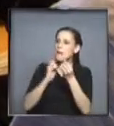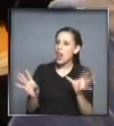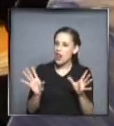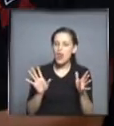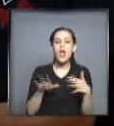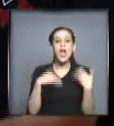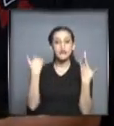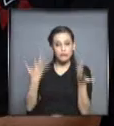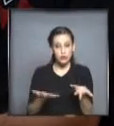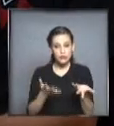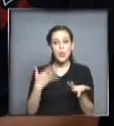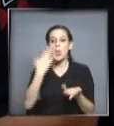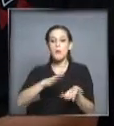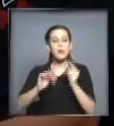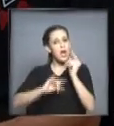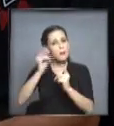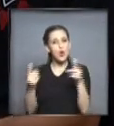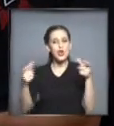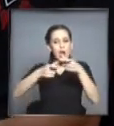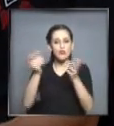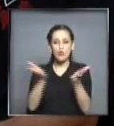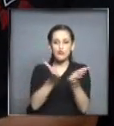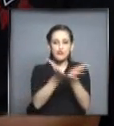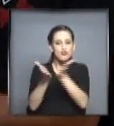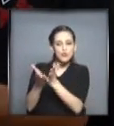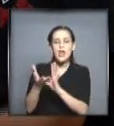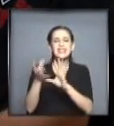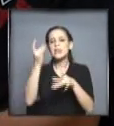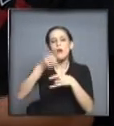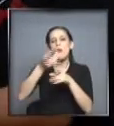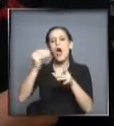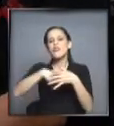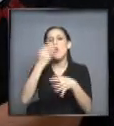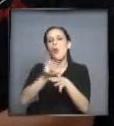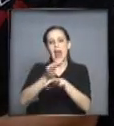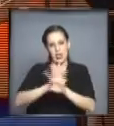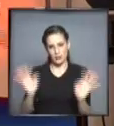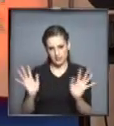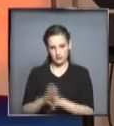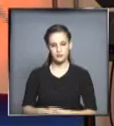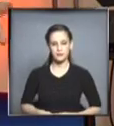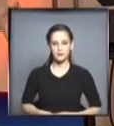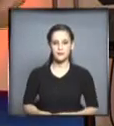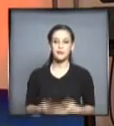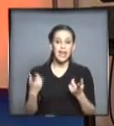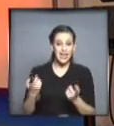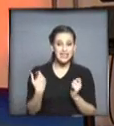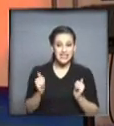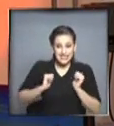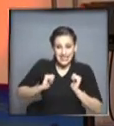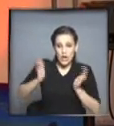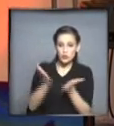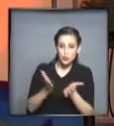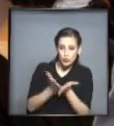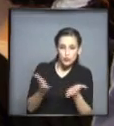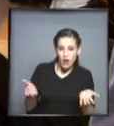juntándonos a estudiar. Todo empezó como... cuestiones del colegio nada más, pero bueno. ¿Es necesario sentarse a estudiar para